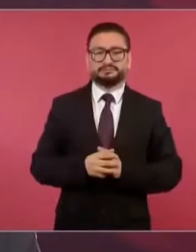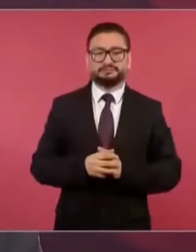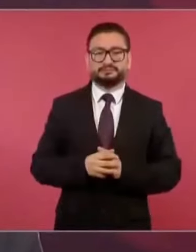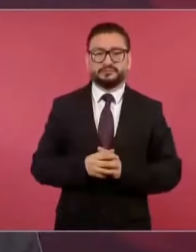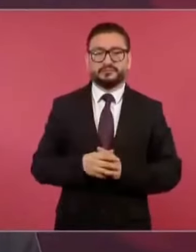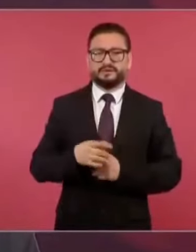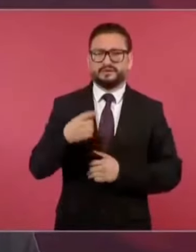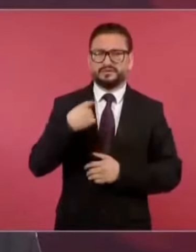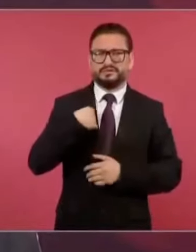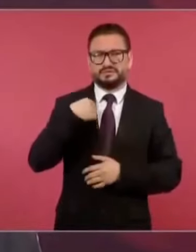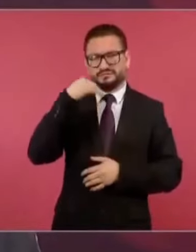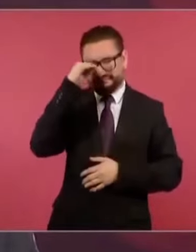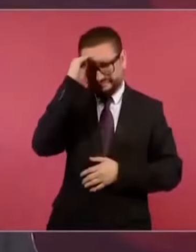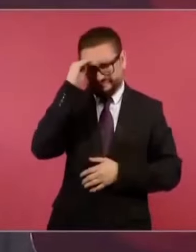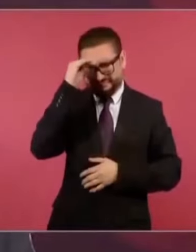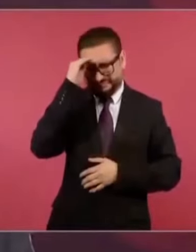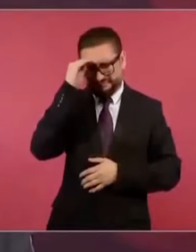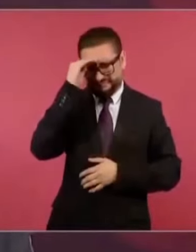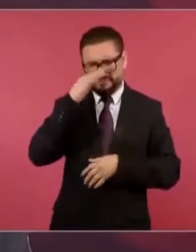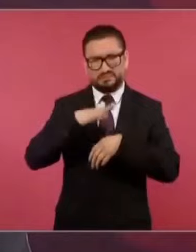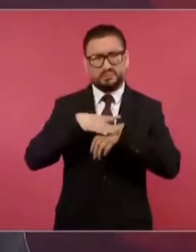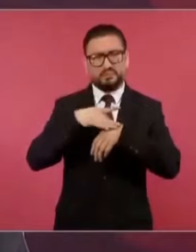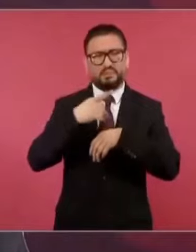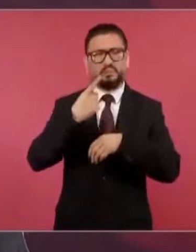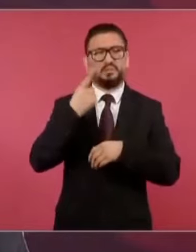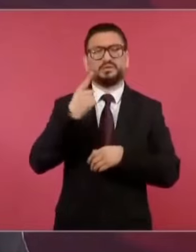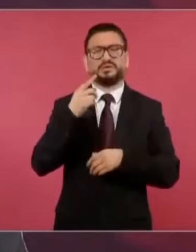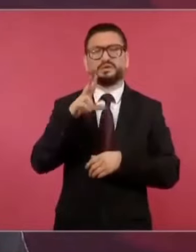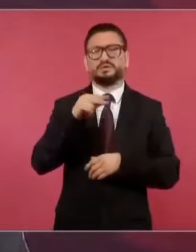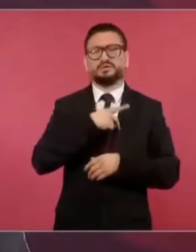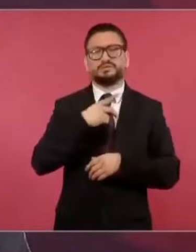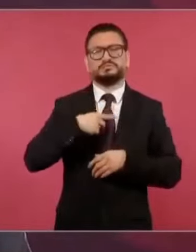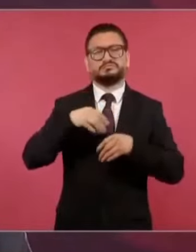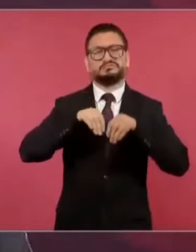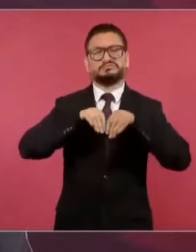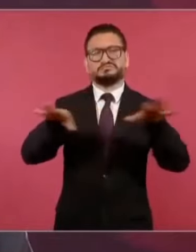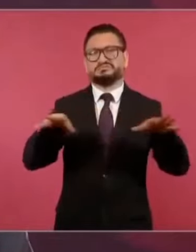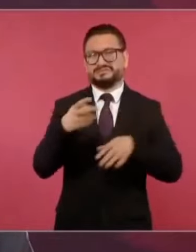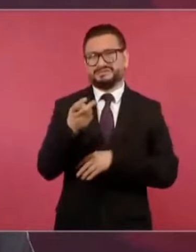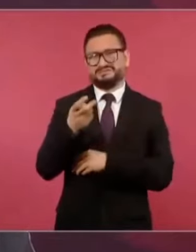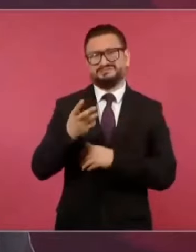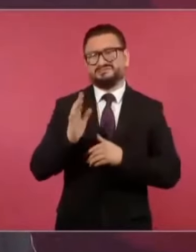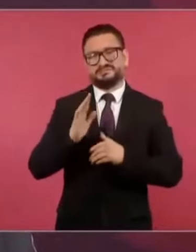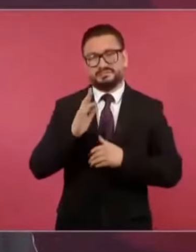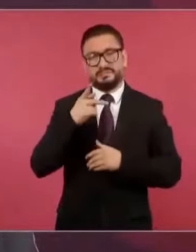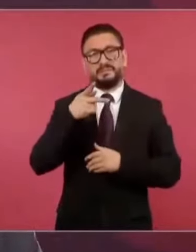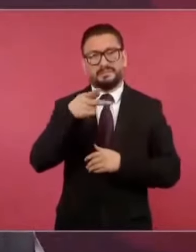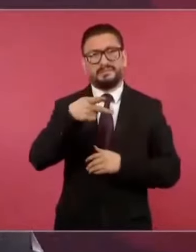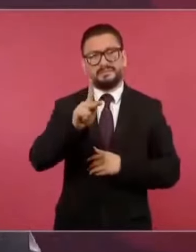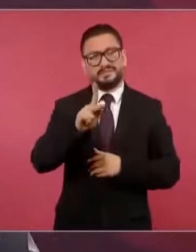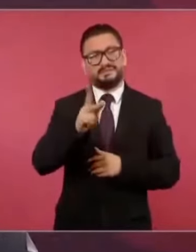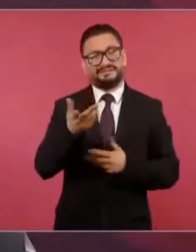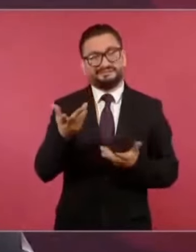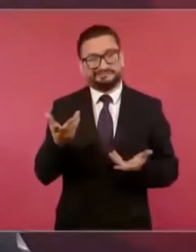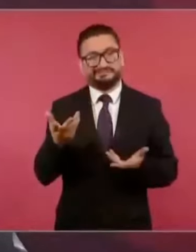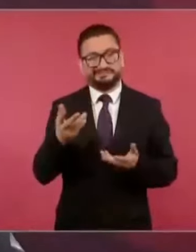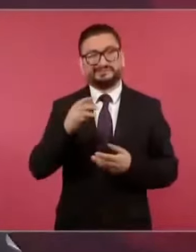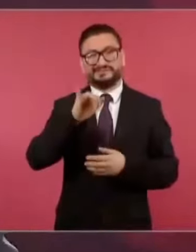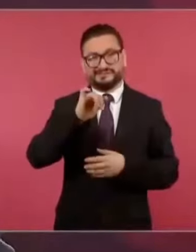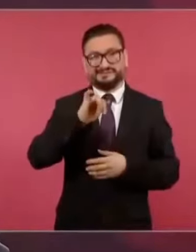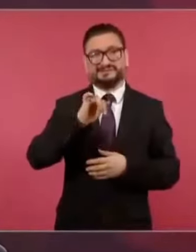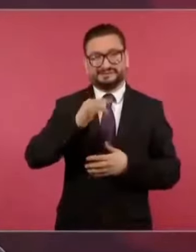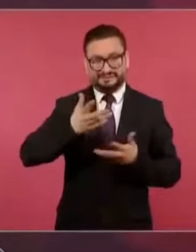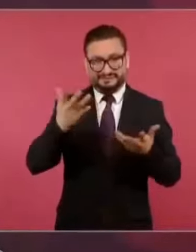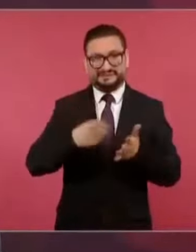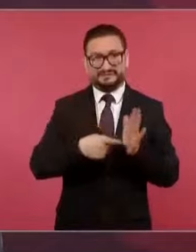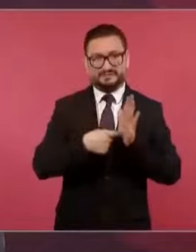me quedé ahorita pensando porque ni deberíamos de sacar eso, pero sí se debe hacer por